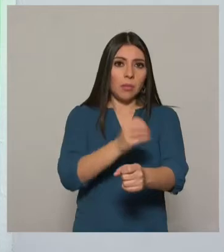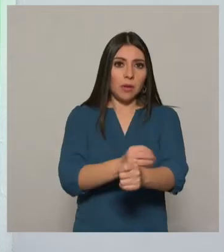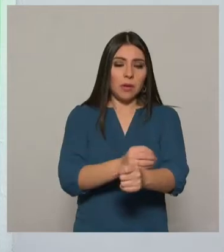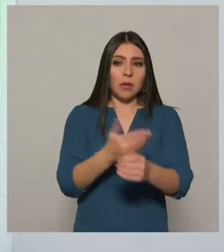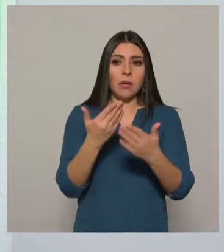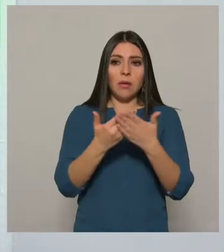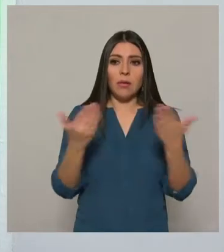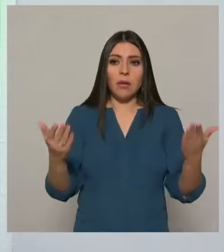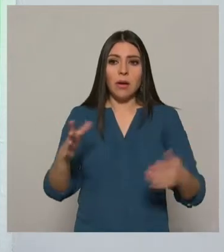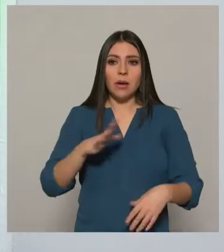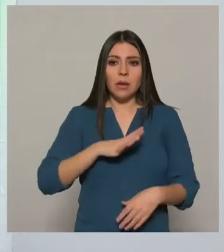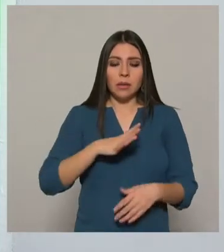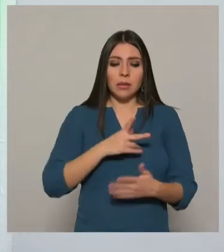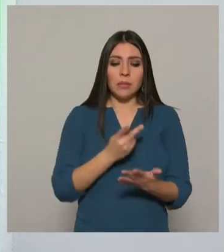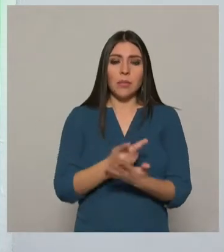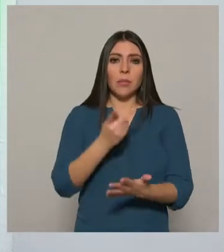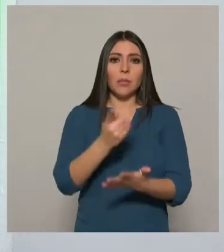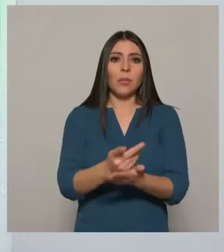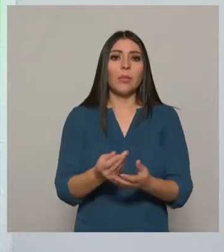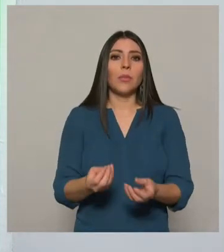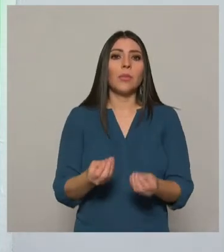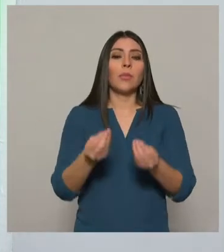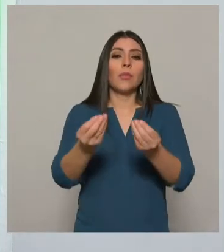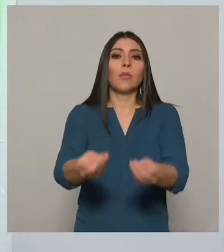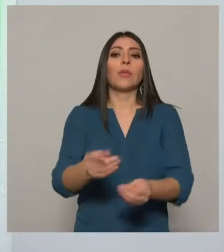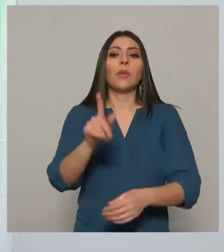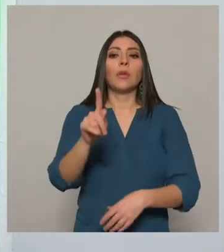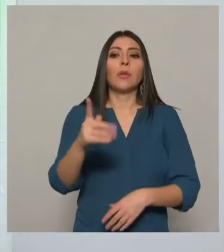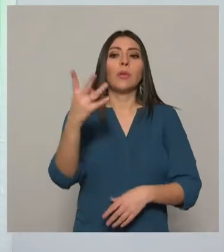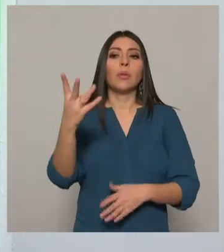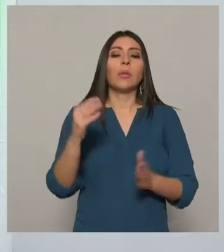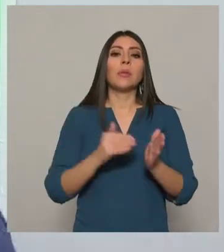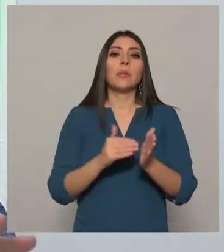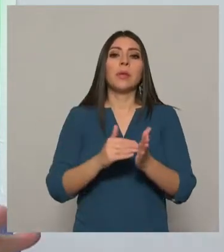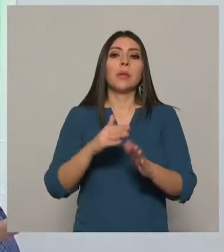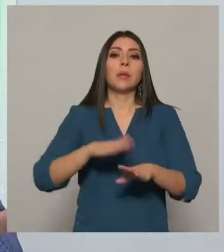hoy tiene un premio de 74 millones